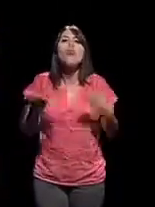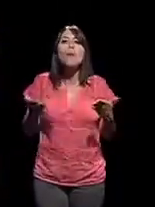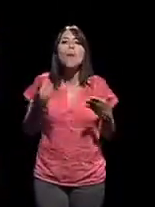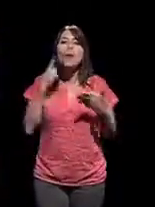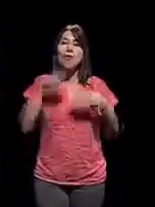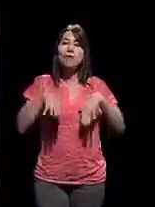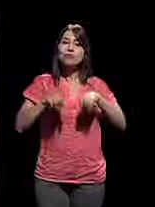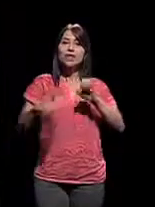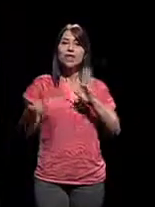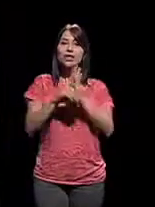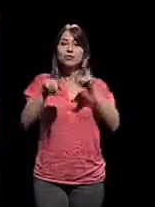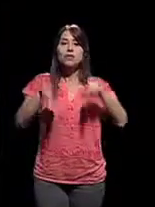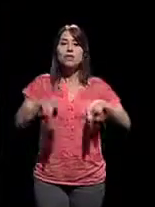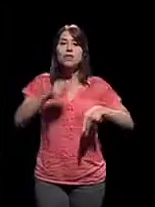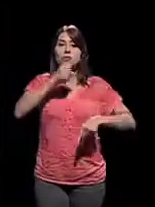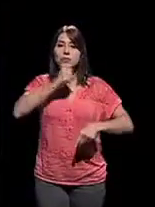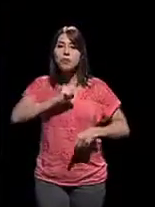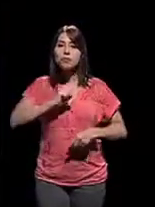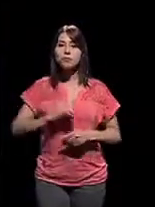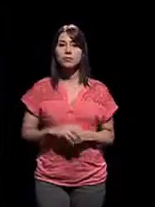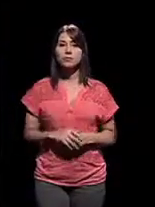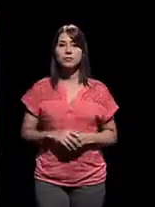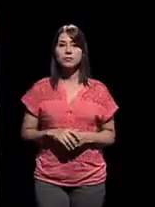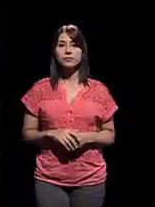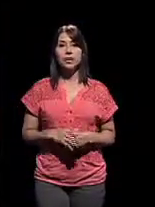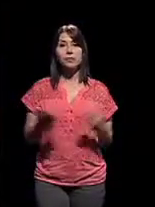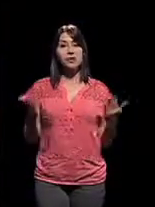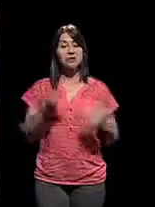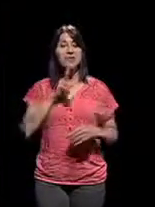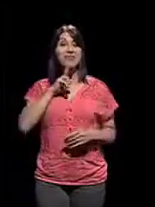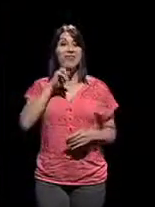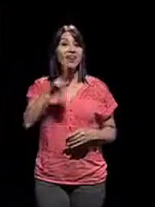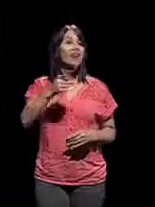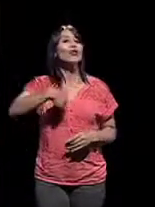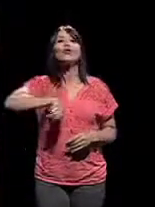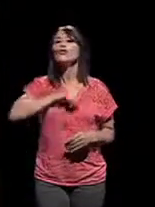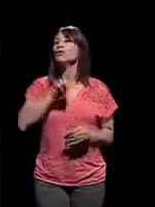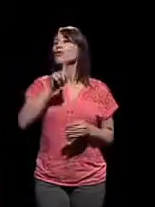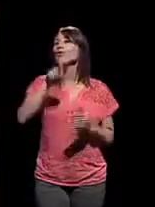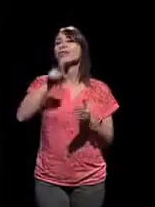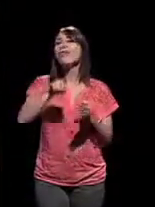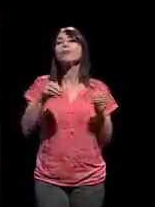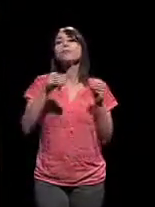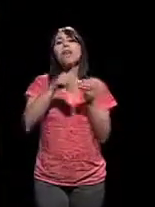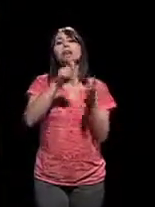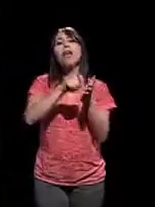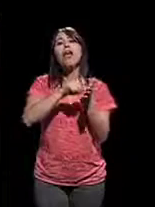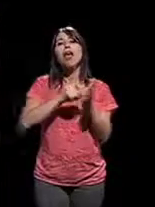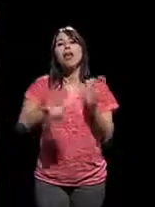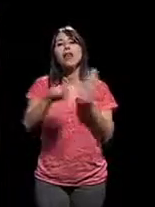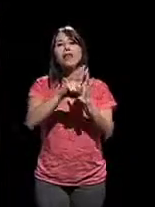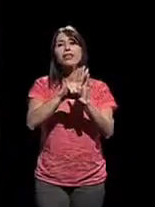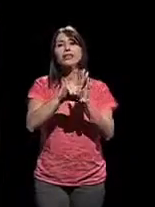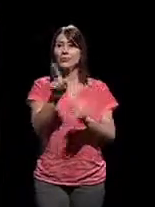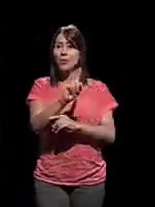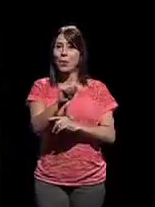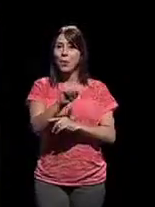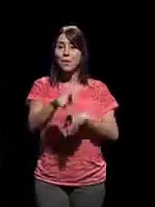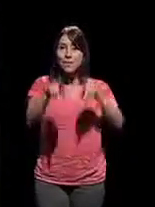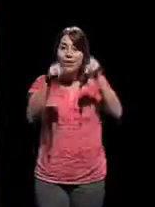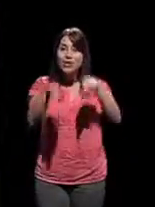cumplirán dichas propuestas en materia de derechos del colectivo adulto mayor. Bueno, en realidad no ocupamos más